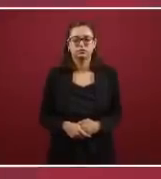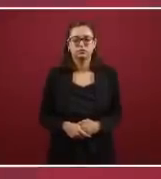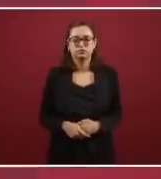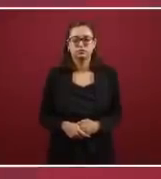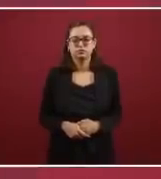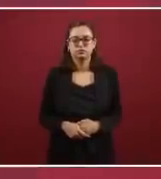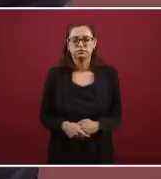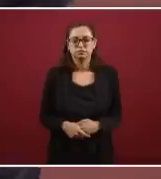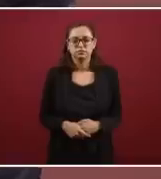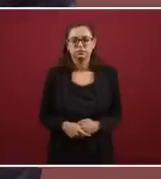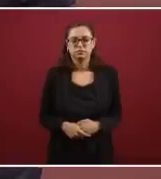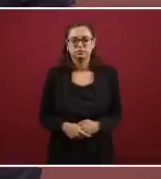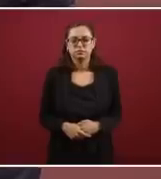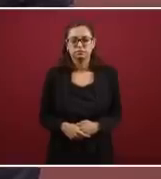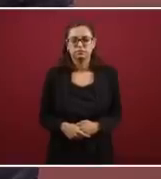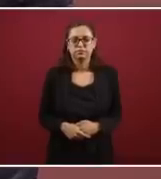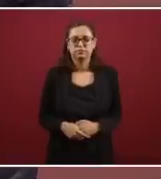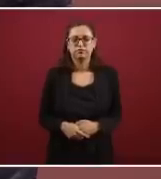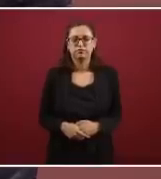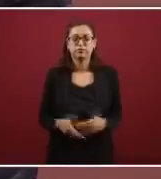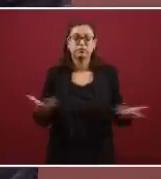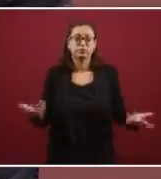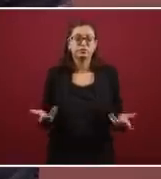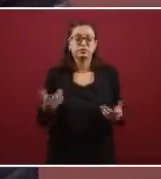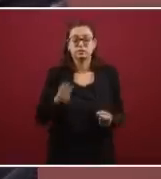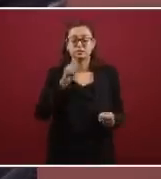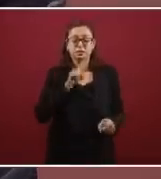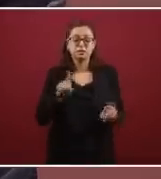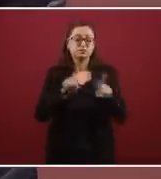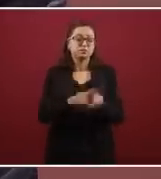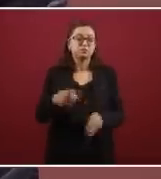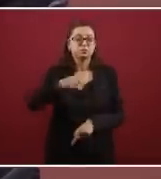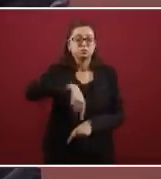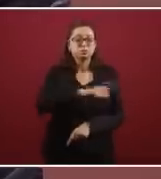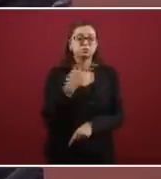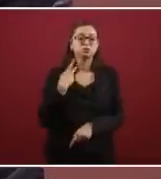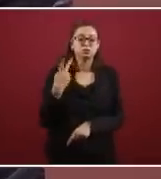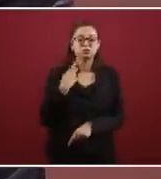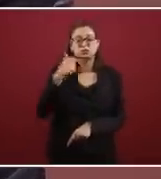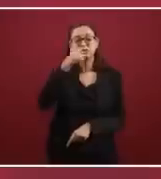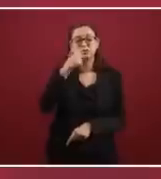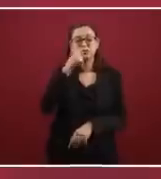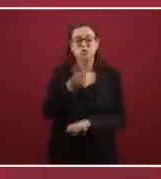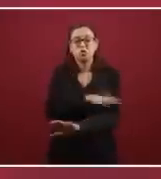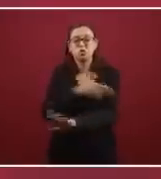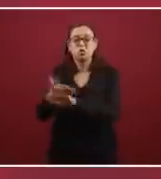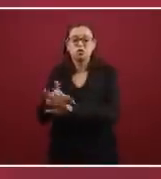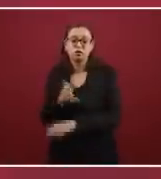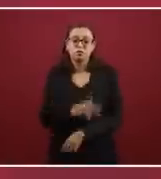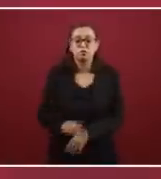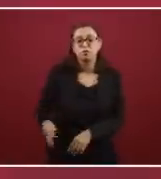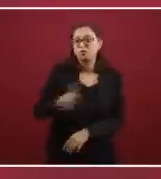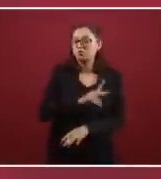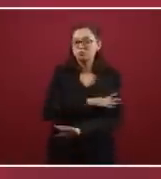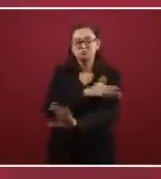seguir aplicando la misma política antipopular, y a estas